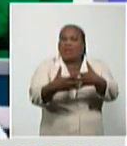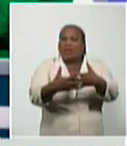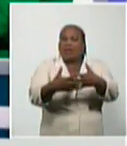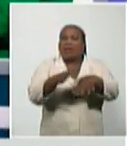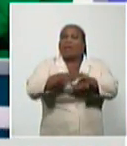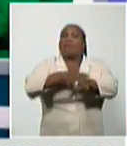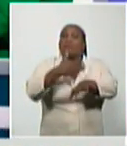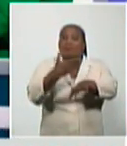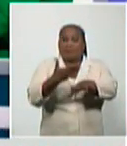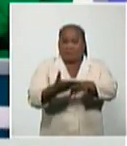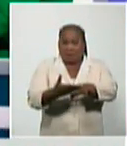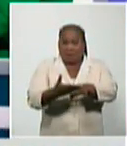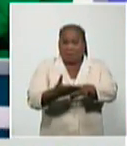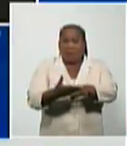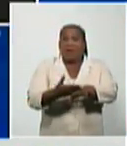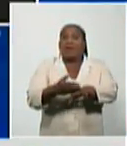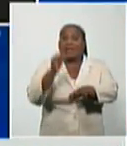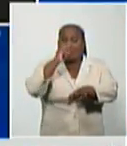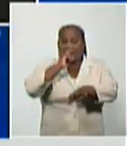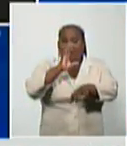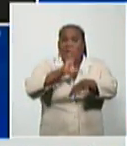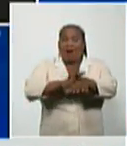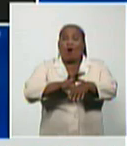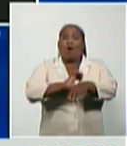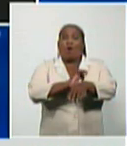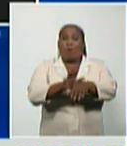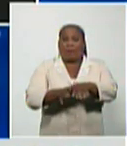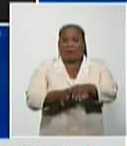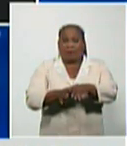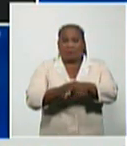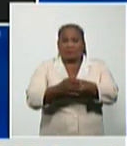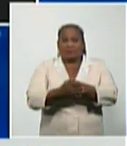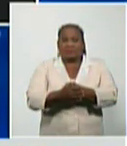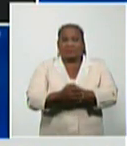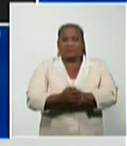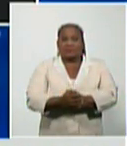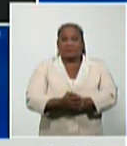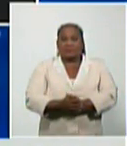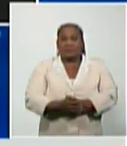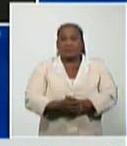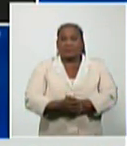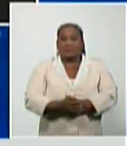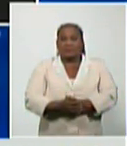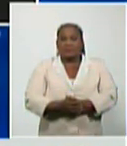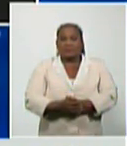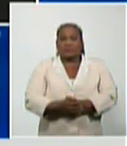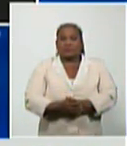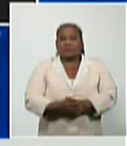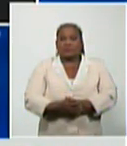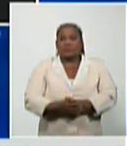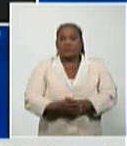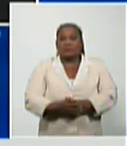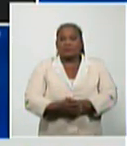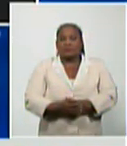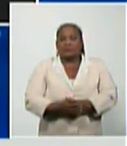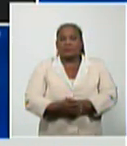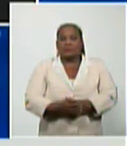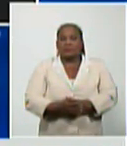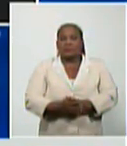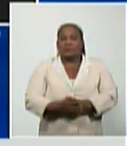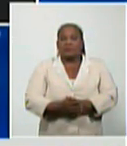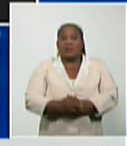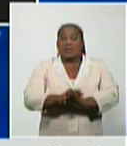personas convalecientes? O sea, que ya han pasado la enfermedad, ya son